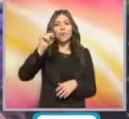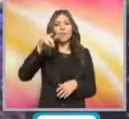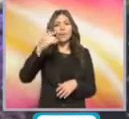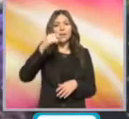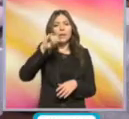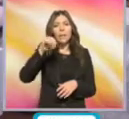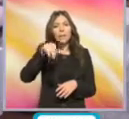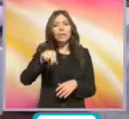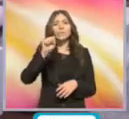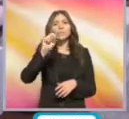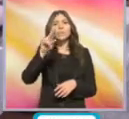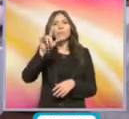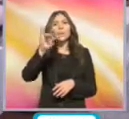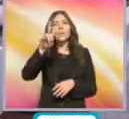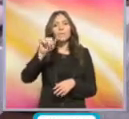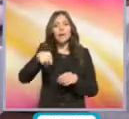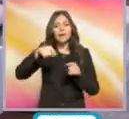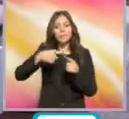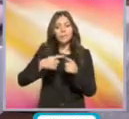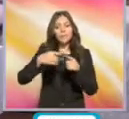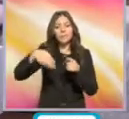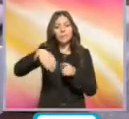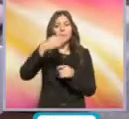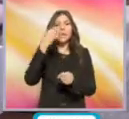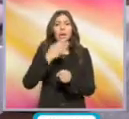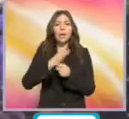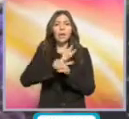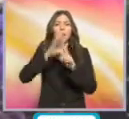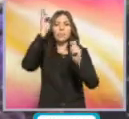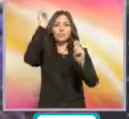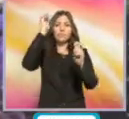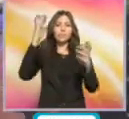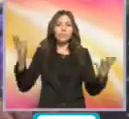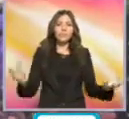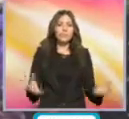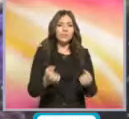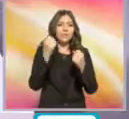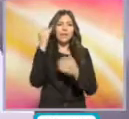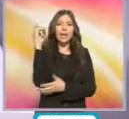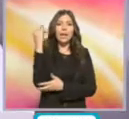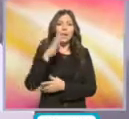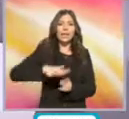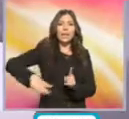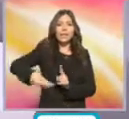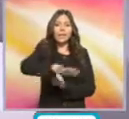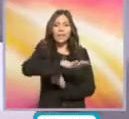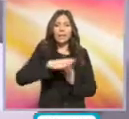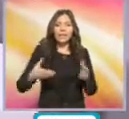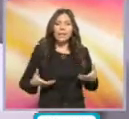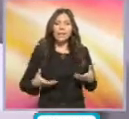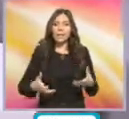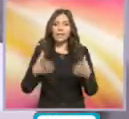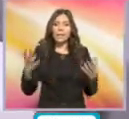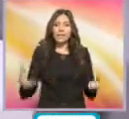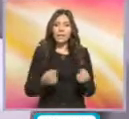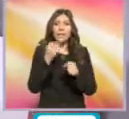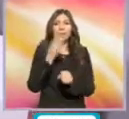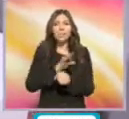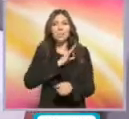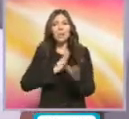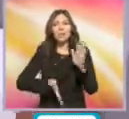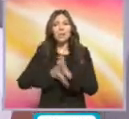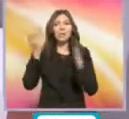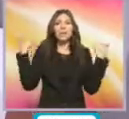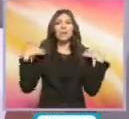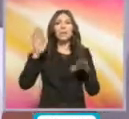Sí. Últimamente remodelado y rescatado, que había por ahí, ¿no? como un espacio público de la Ciudad de México donde ya podemos ir a pasear